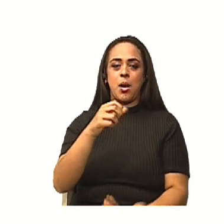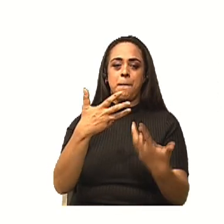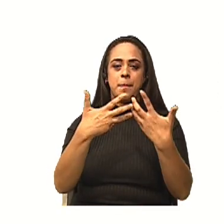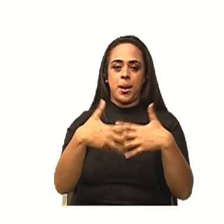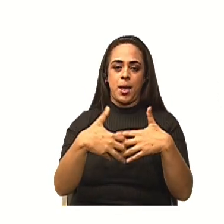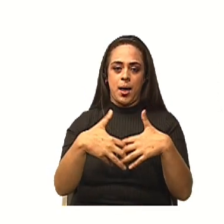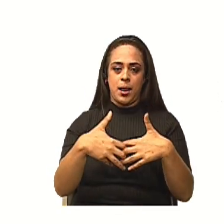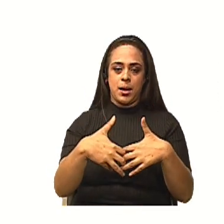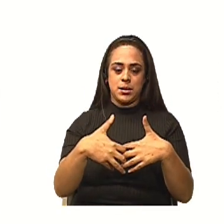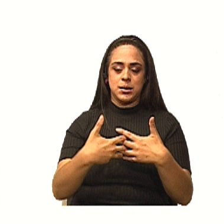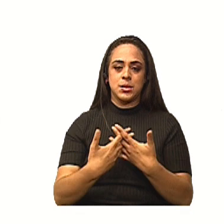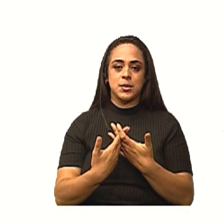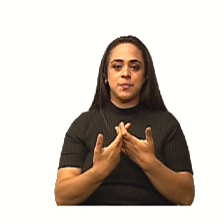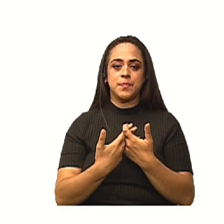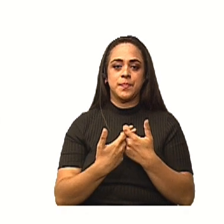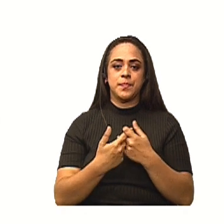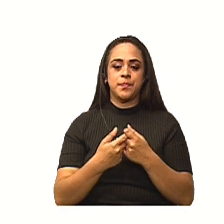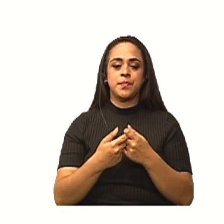Entonces,